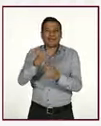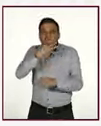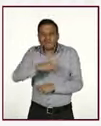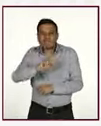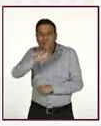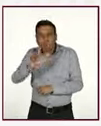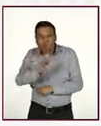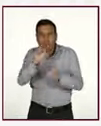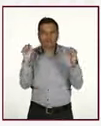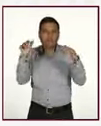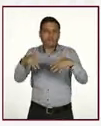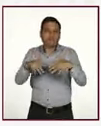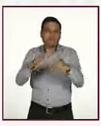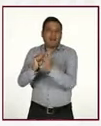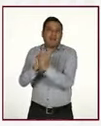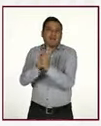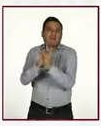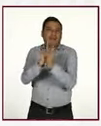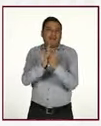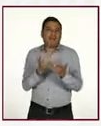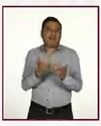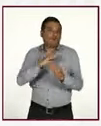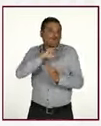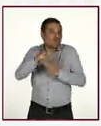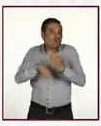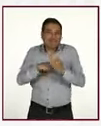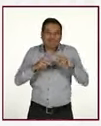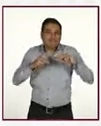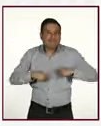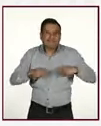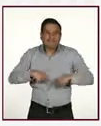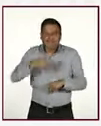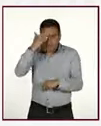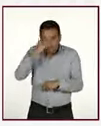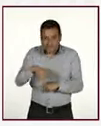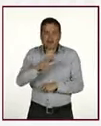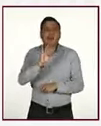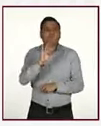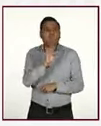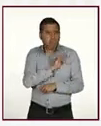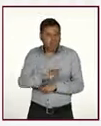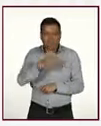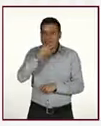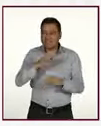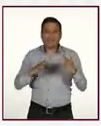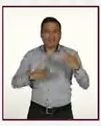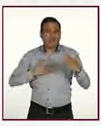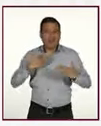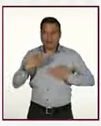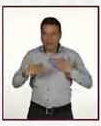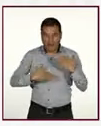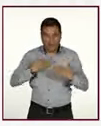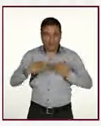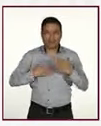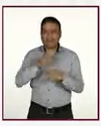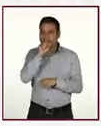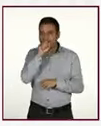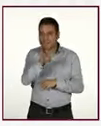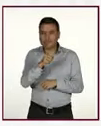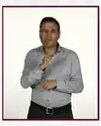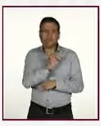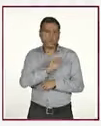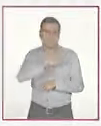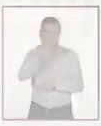¿no? Y en donde todo el mundo sabemos que es nuestro momento de echar fiesta, cotorrear y después vamos a seguir a